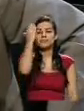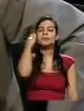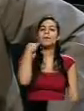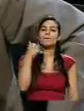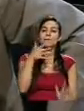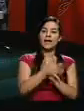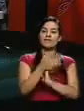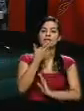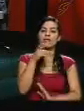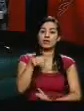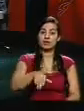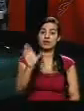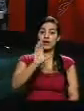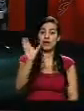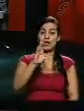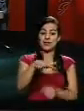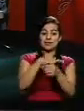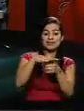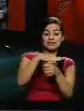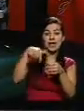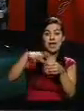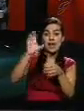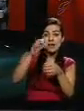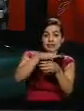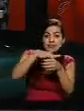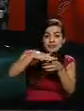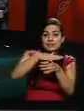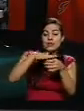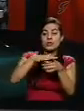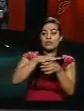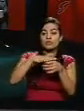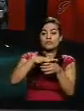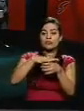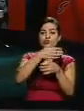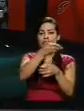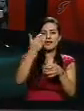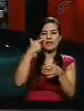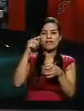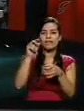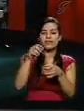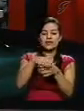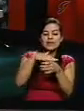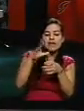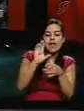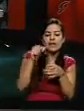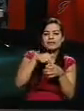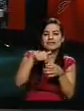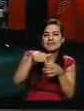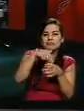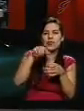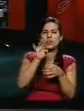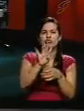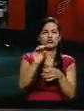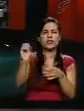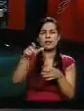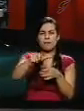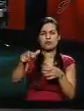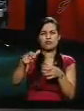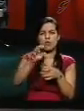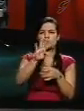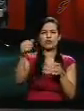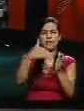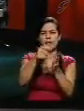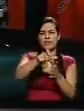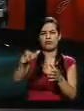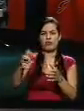más en la provincia de Caracas hay 400 y pico mil de personas, porque es la provincia de Venezuela, la provincia de Caracas, que abarcaba desde el río Unare más o menos